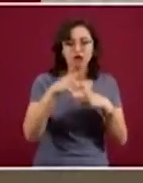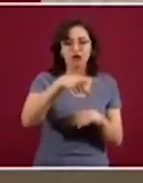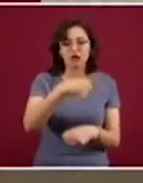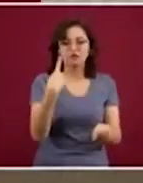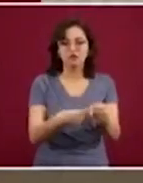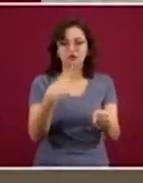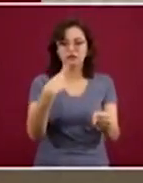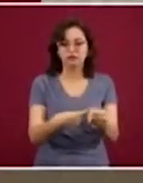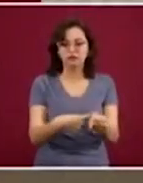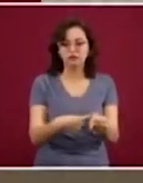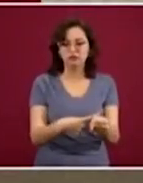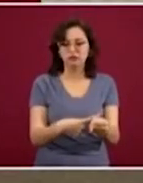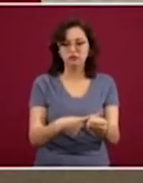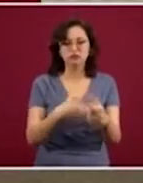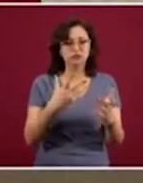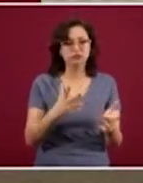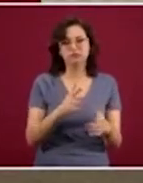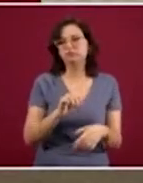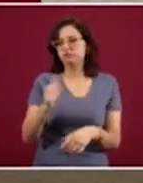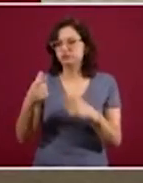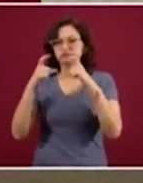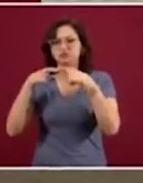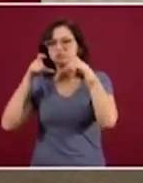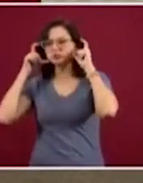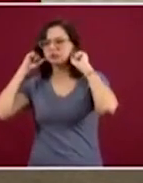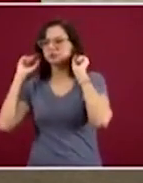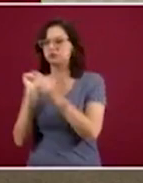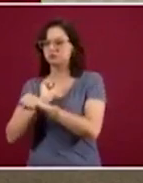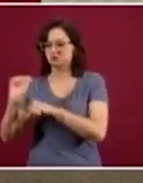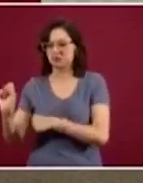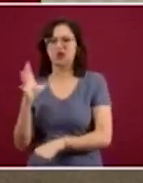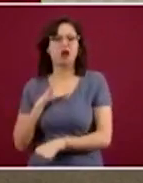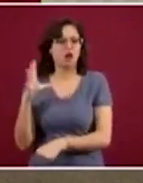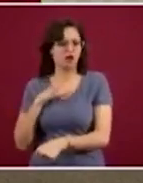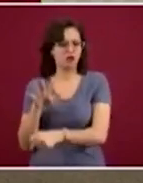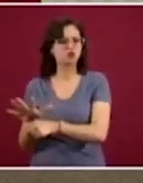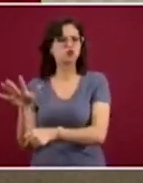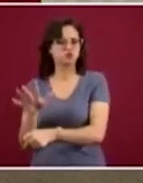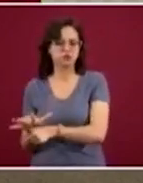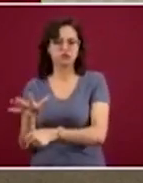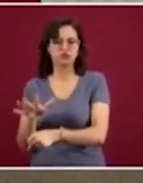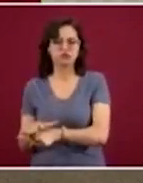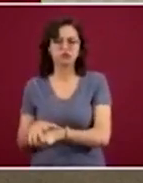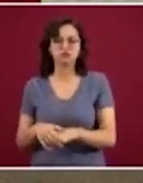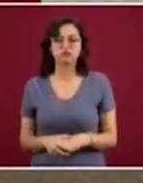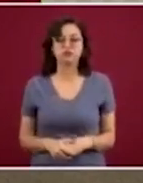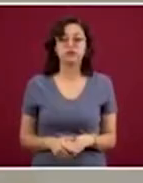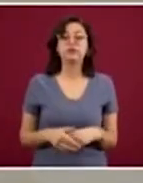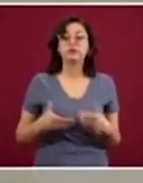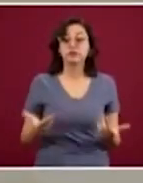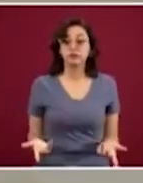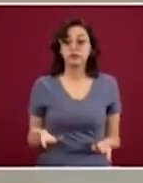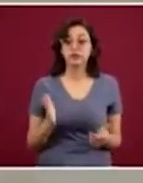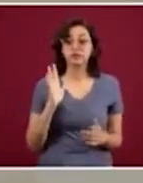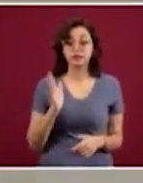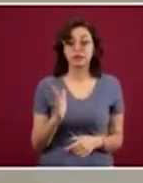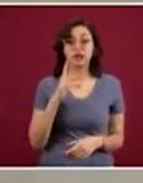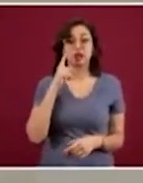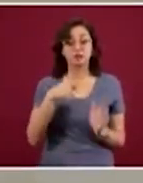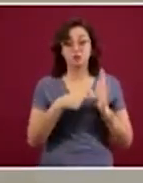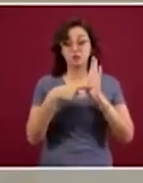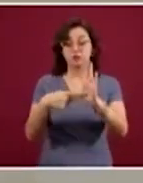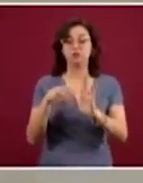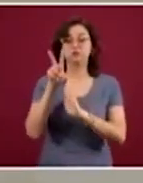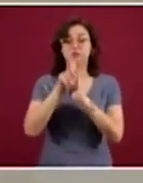se encuentra cubierto debemos mencionar que nosotros como este vídeo que pasamos al principio